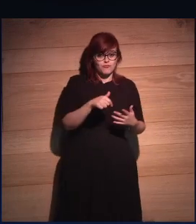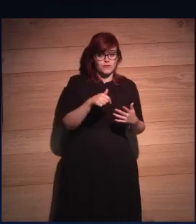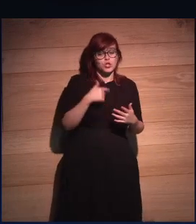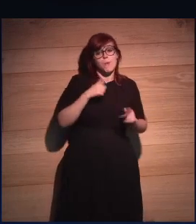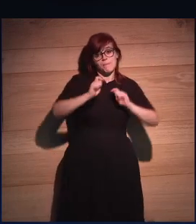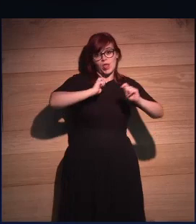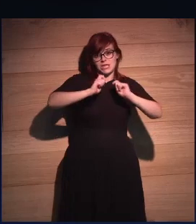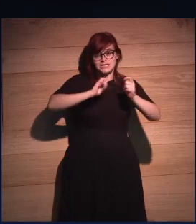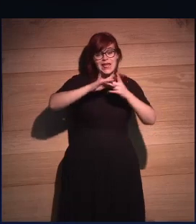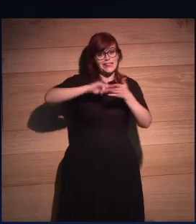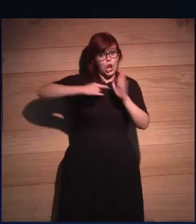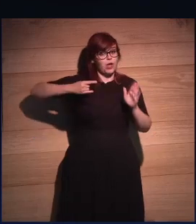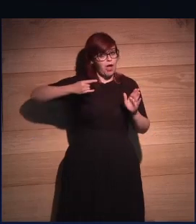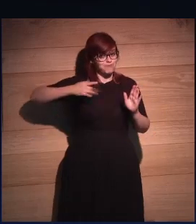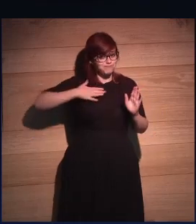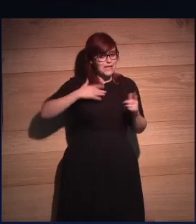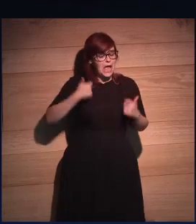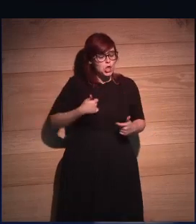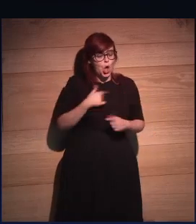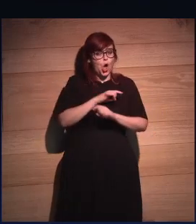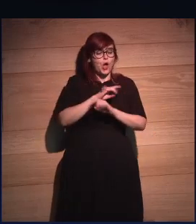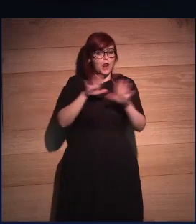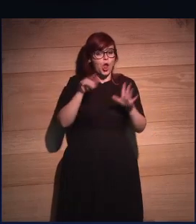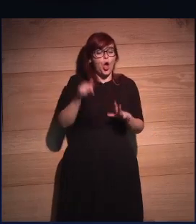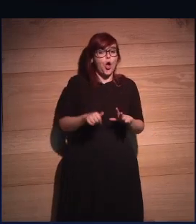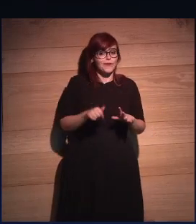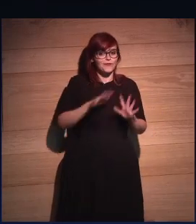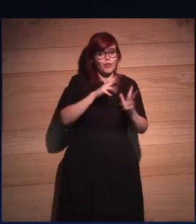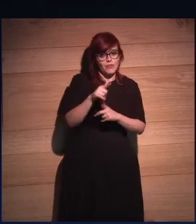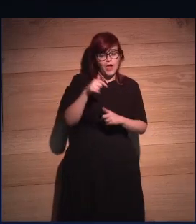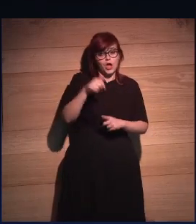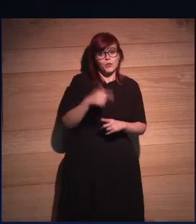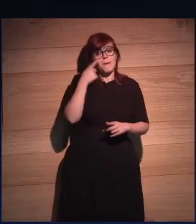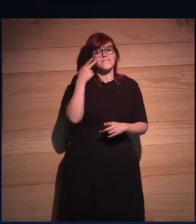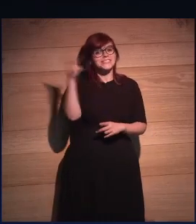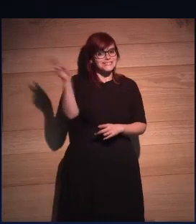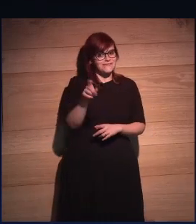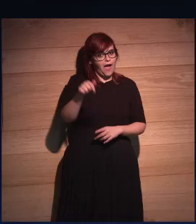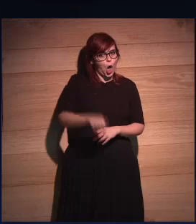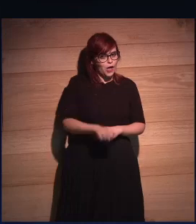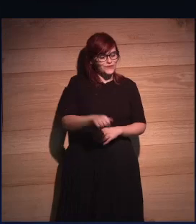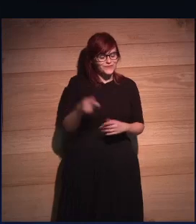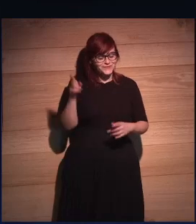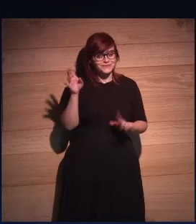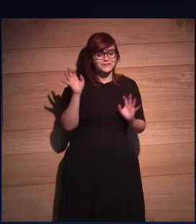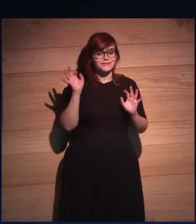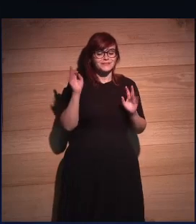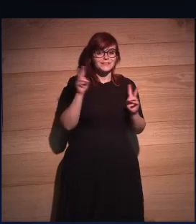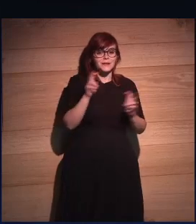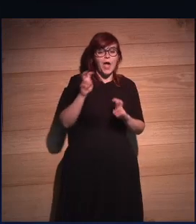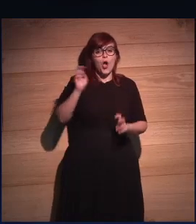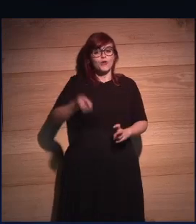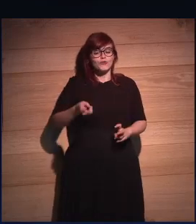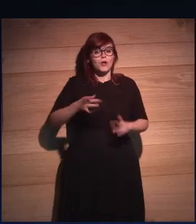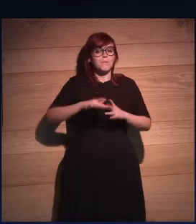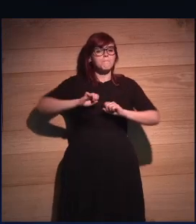yo soy periodista tecnológica, ¿no? Entonces para mí claramente la noticia del día, además de tu visita aquí hoy, era